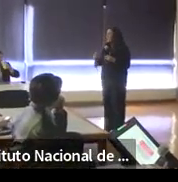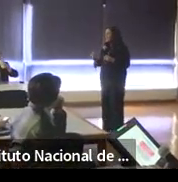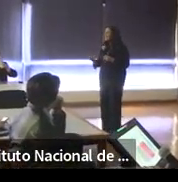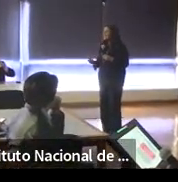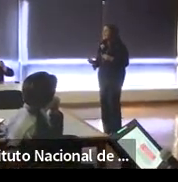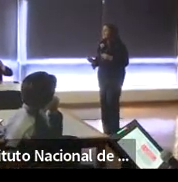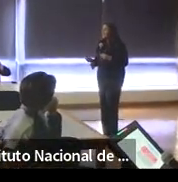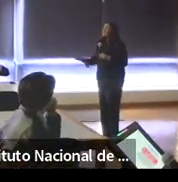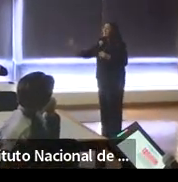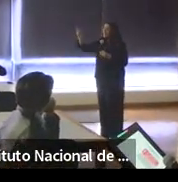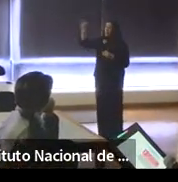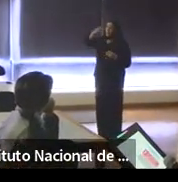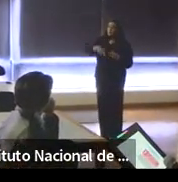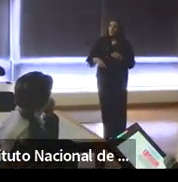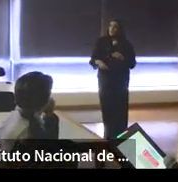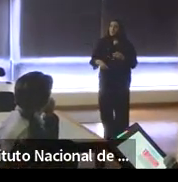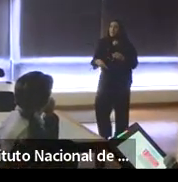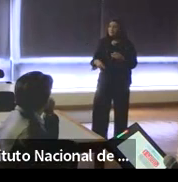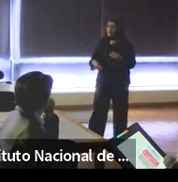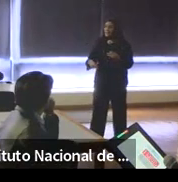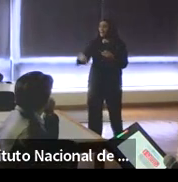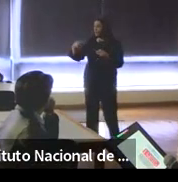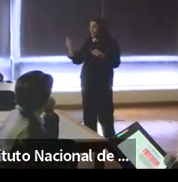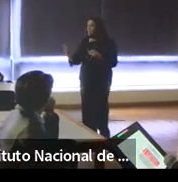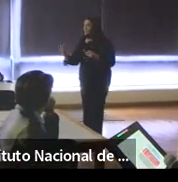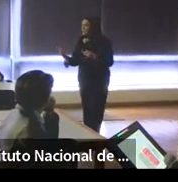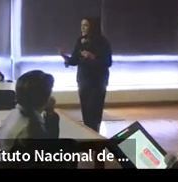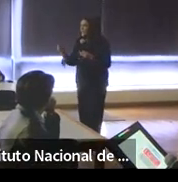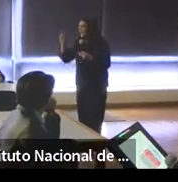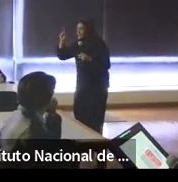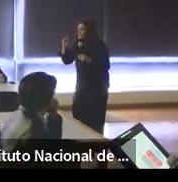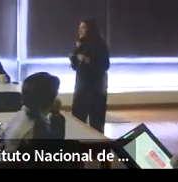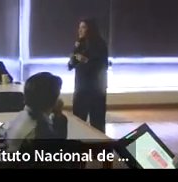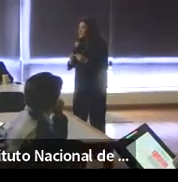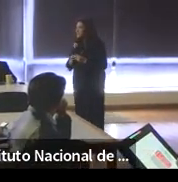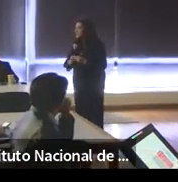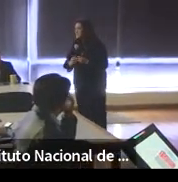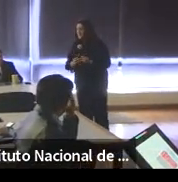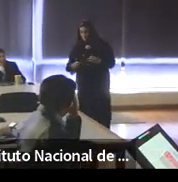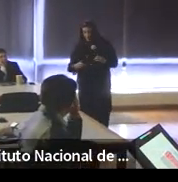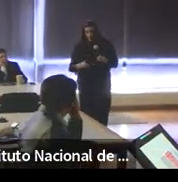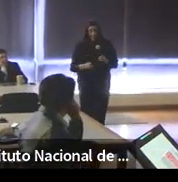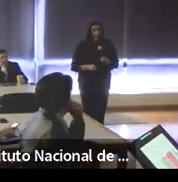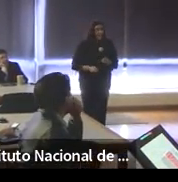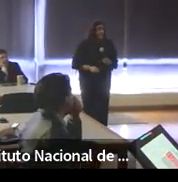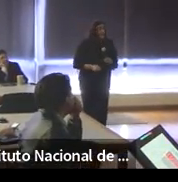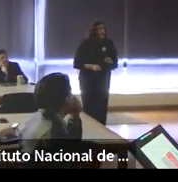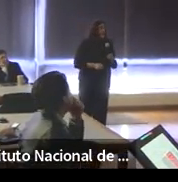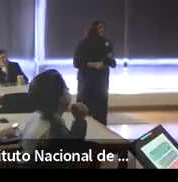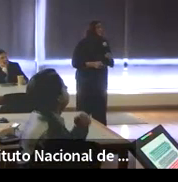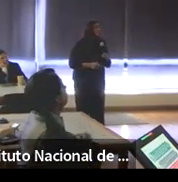abordajes que tienen consecuencias de acuerdo a la decisión que tú tomes